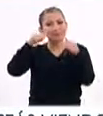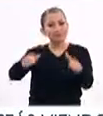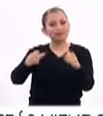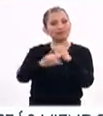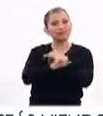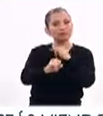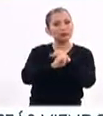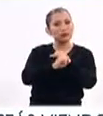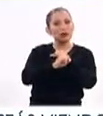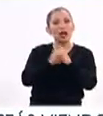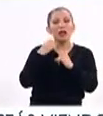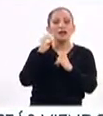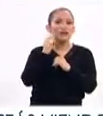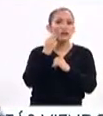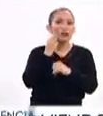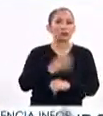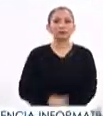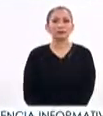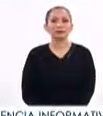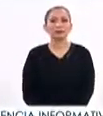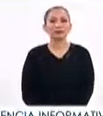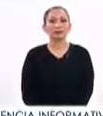a su página web y Facebook.